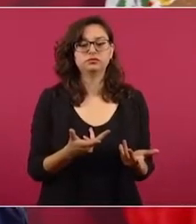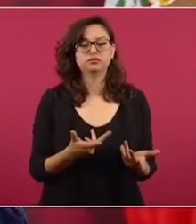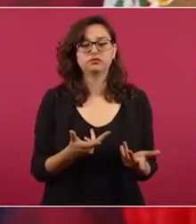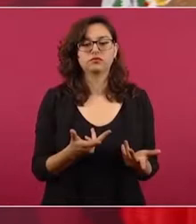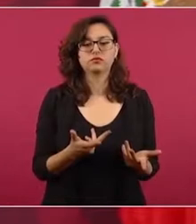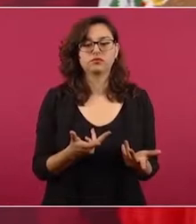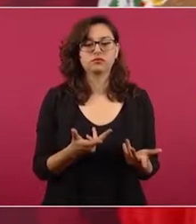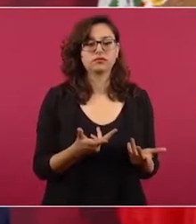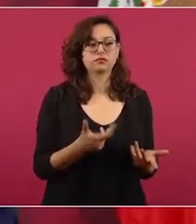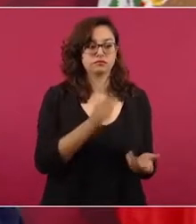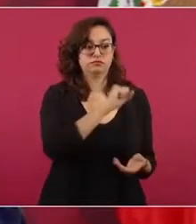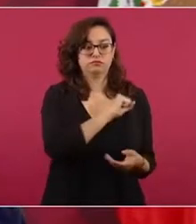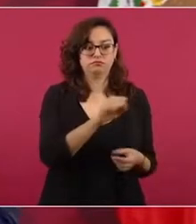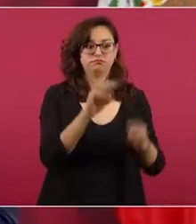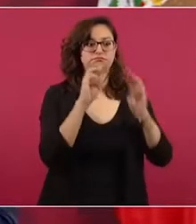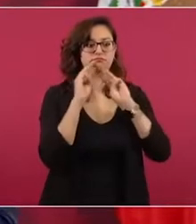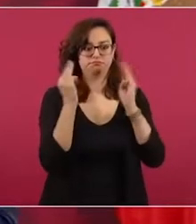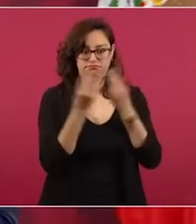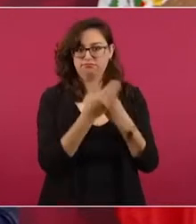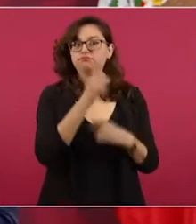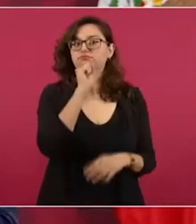con la delincuencia,